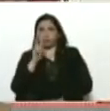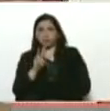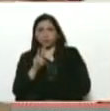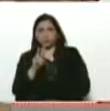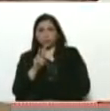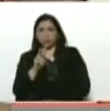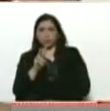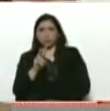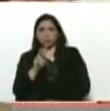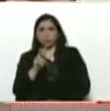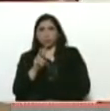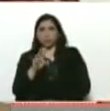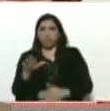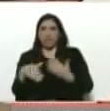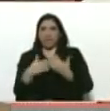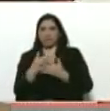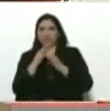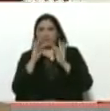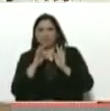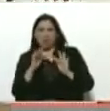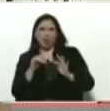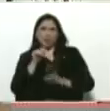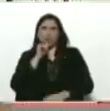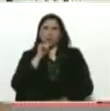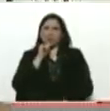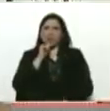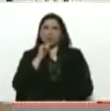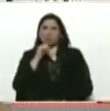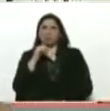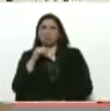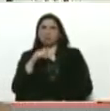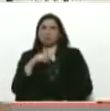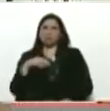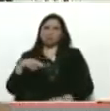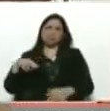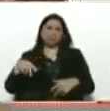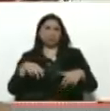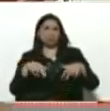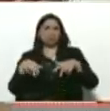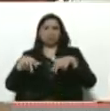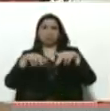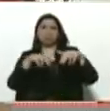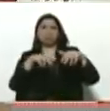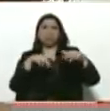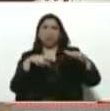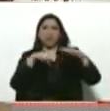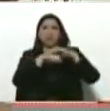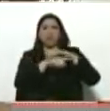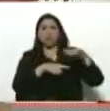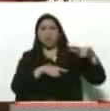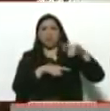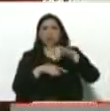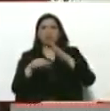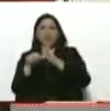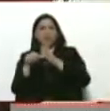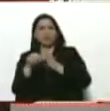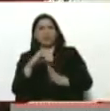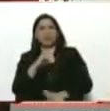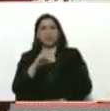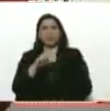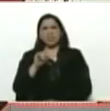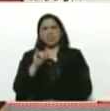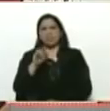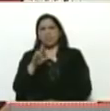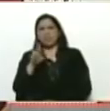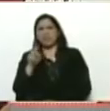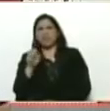abrazó con los que estaban con él y se montó en el avión con unos amigos. ¿Dónde estará Cliver Alcalá? Nadie sabe. Aquí en Venezuela no